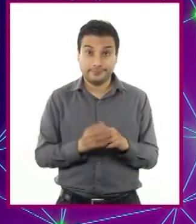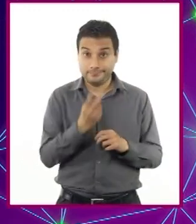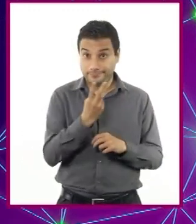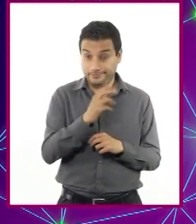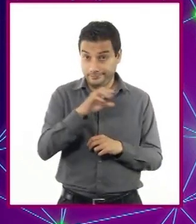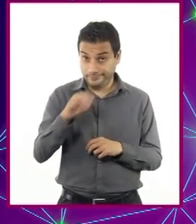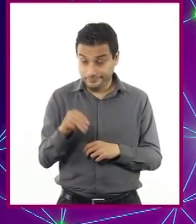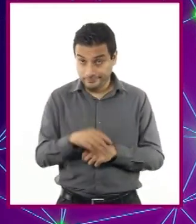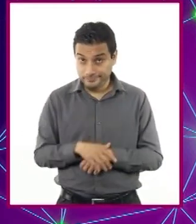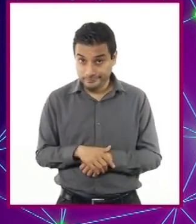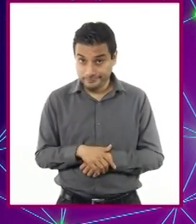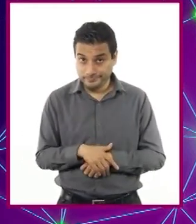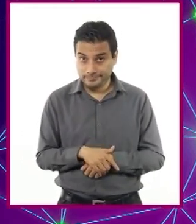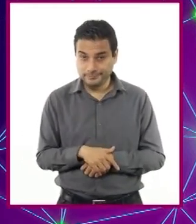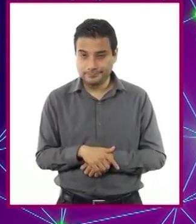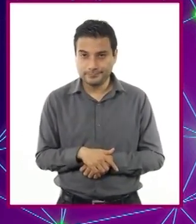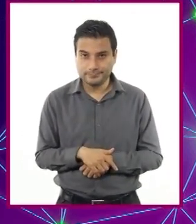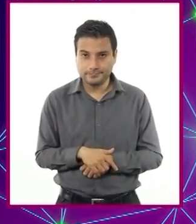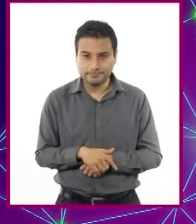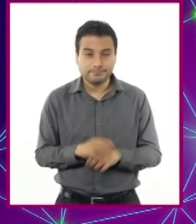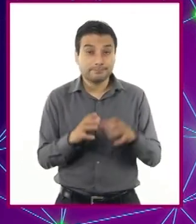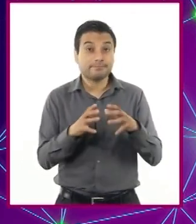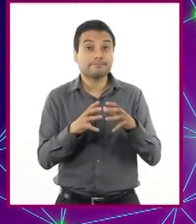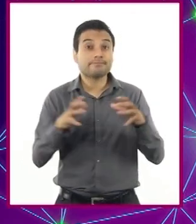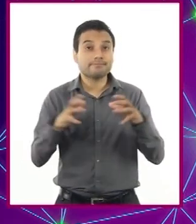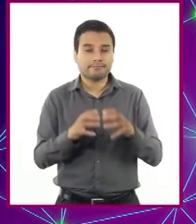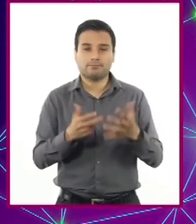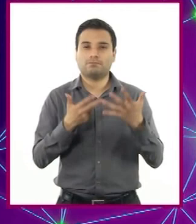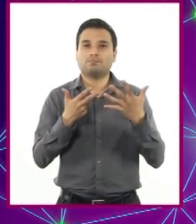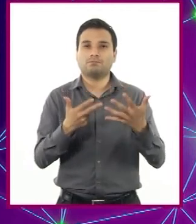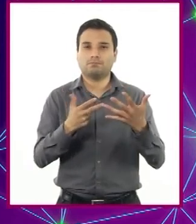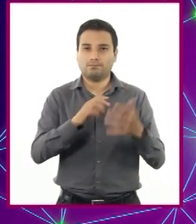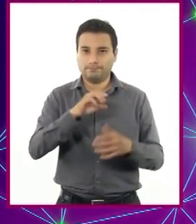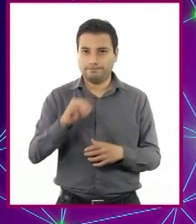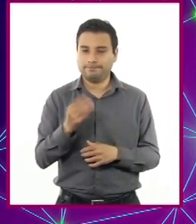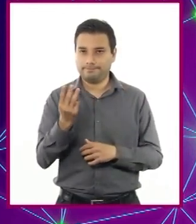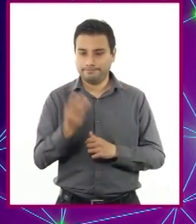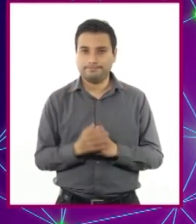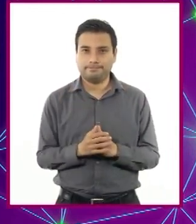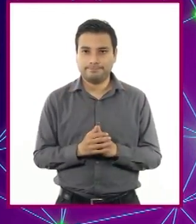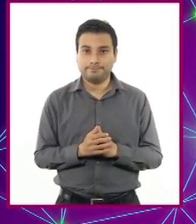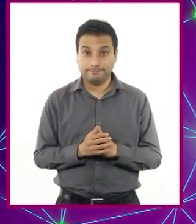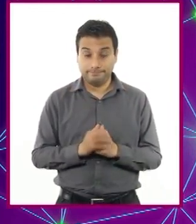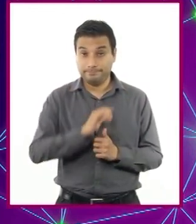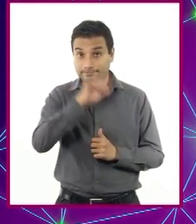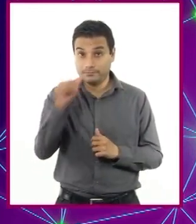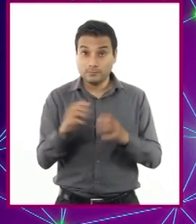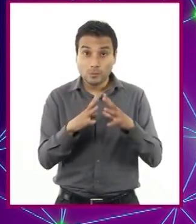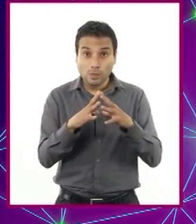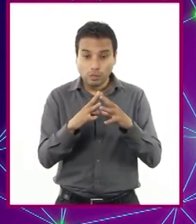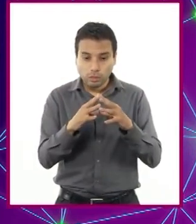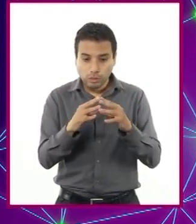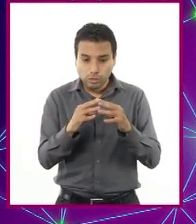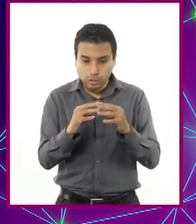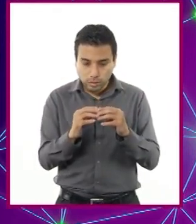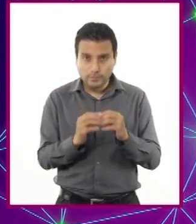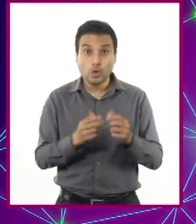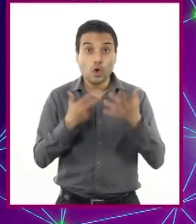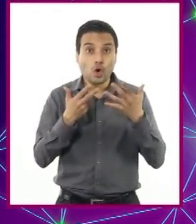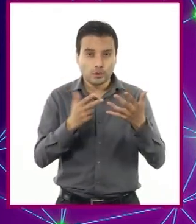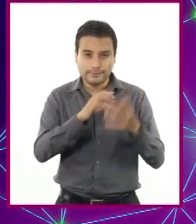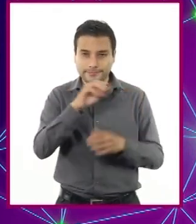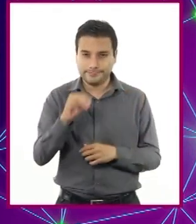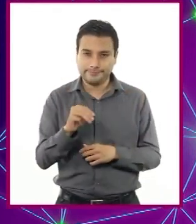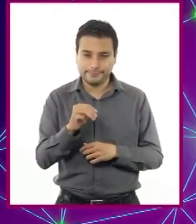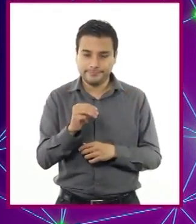lado, entonces su volumen es de 8 centímetros cúbicos. Y cuando se derrita, serán 8 centímetros cúbicos de